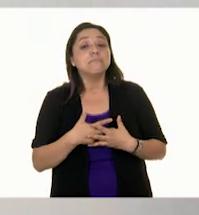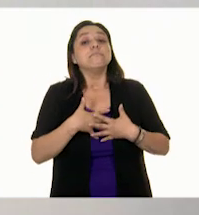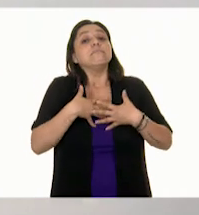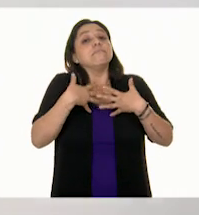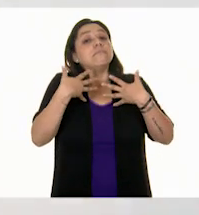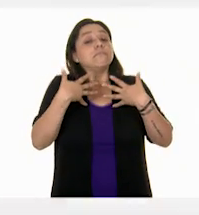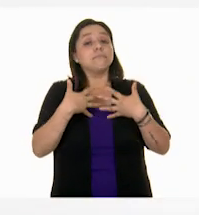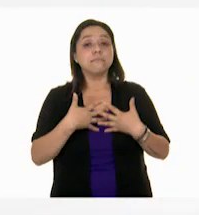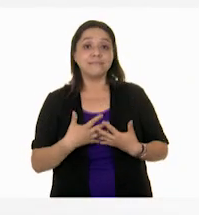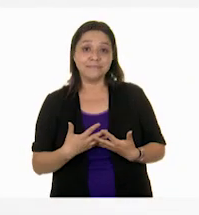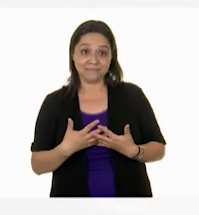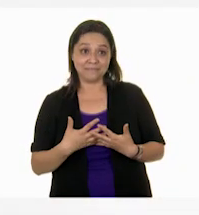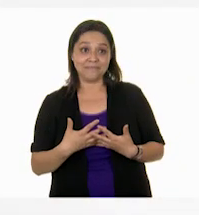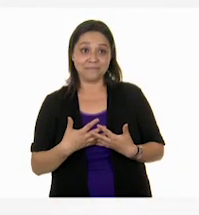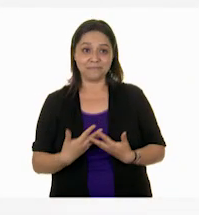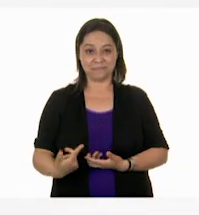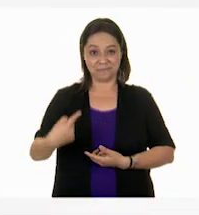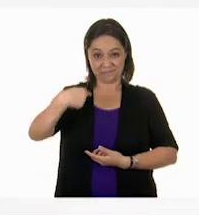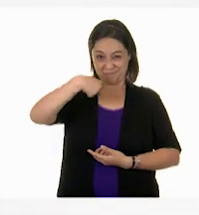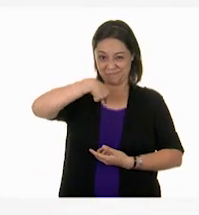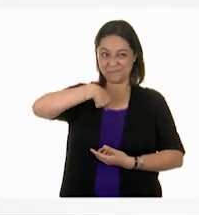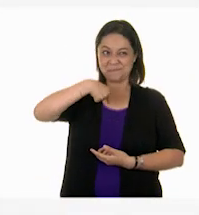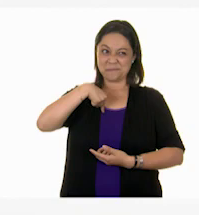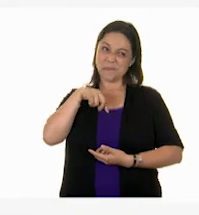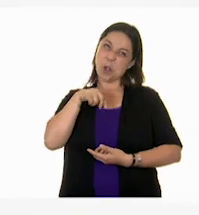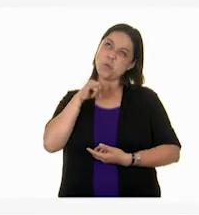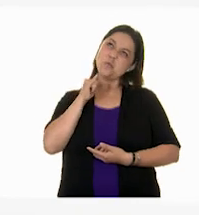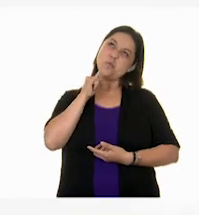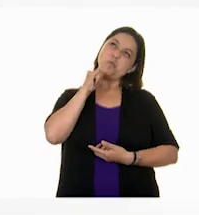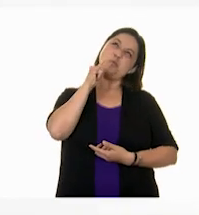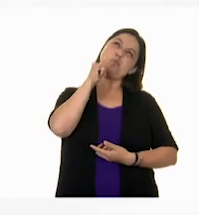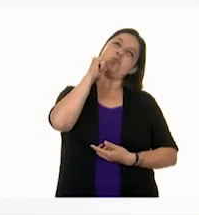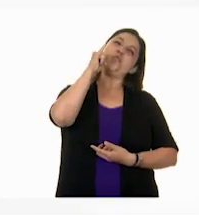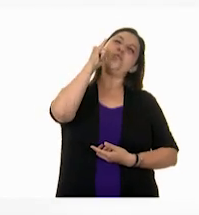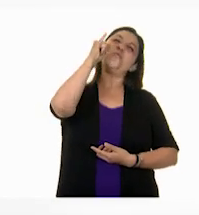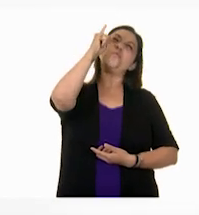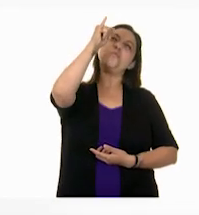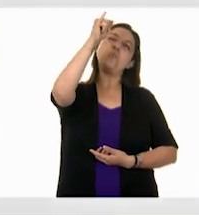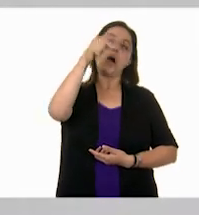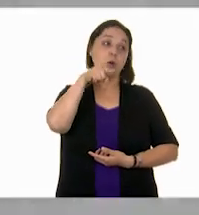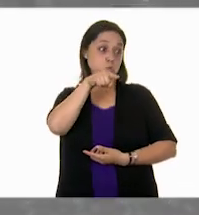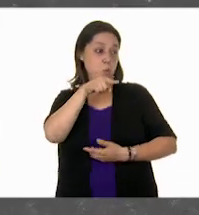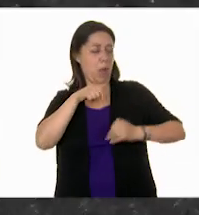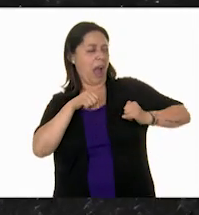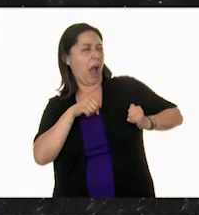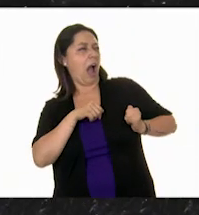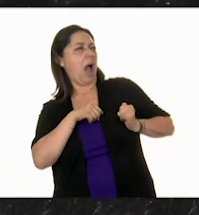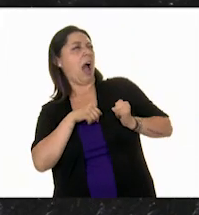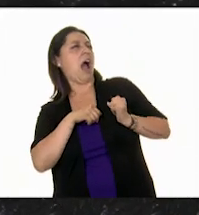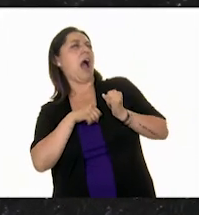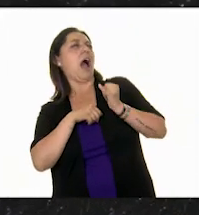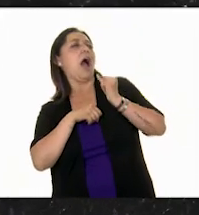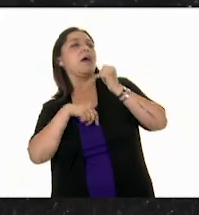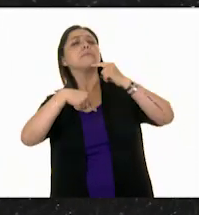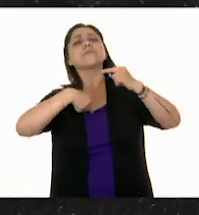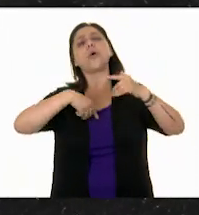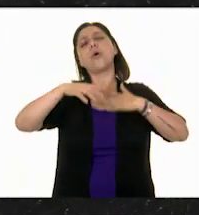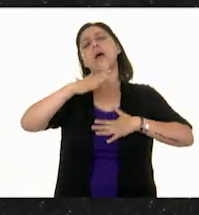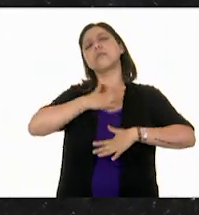jadeos, yo cuesta, tú cima, yo